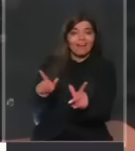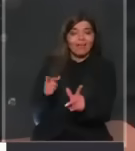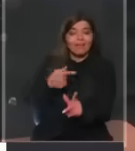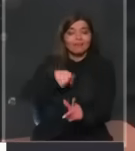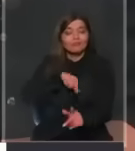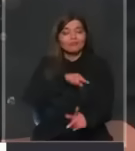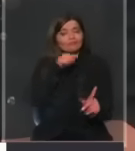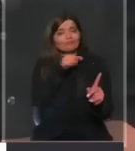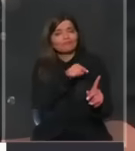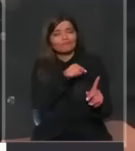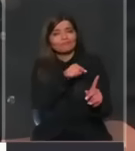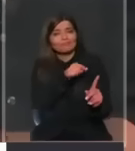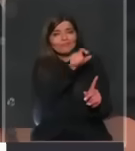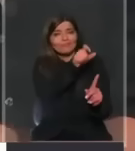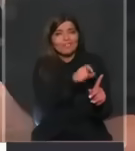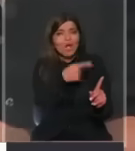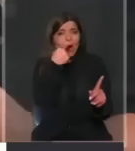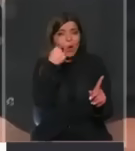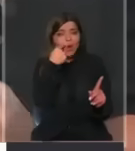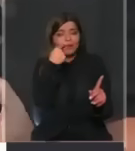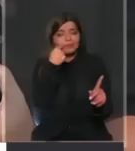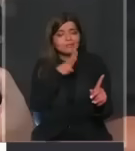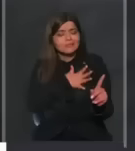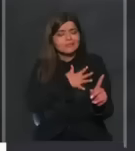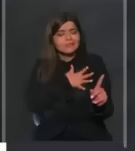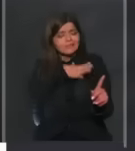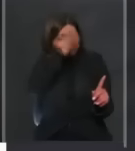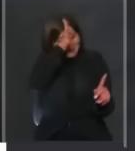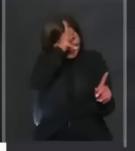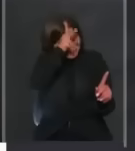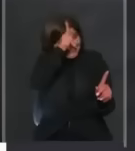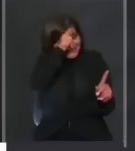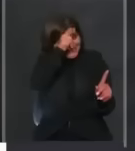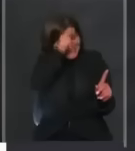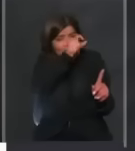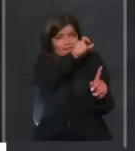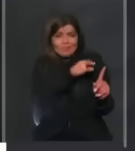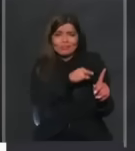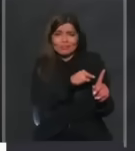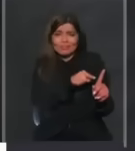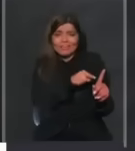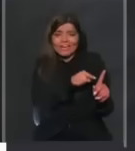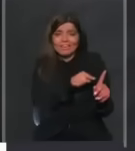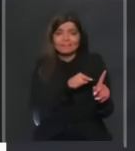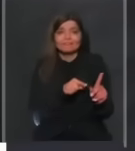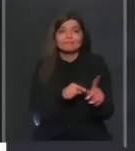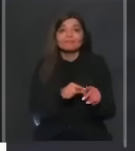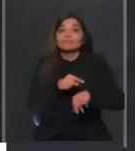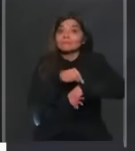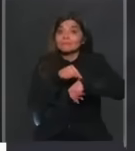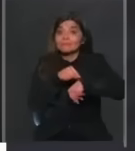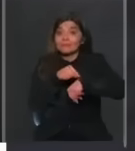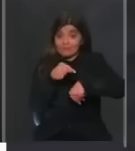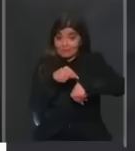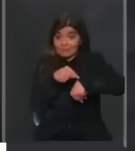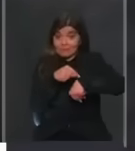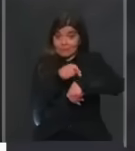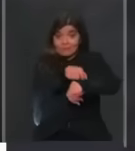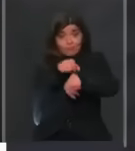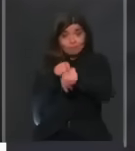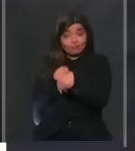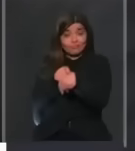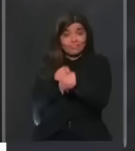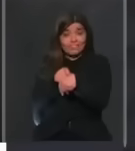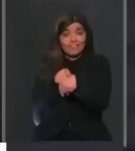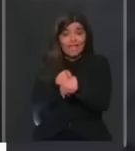un tipo que uno se enamoraba fácilmente. Mira, Sole, esta pulsera que tengo acá,